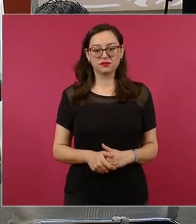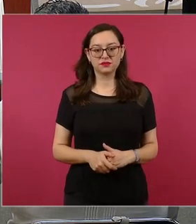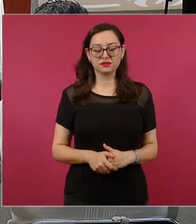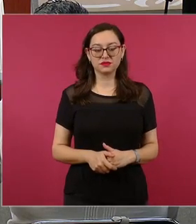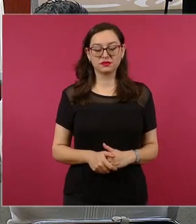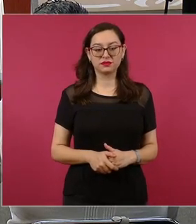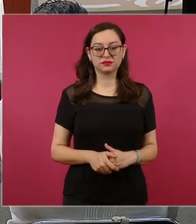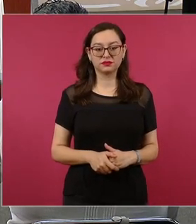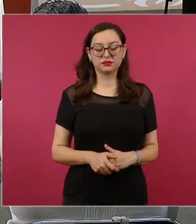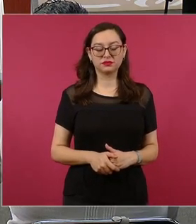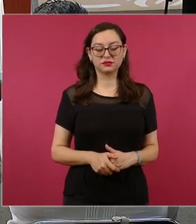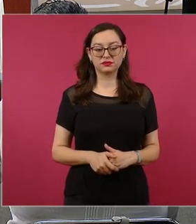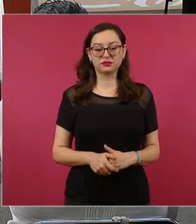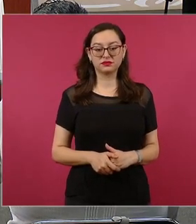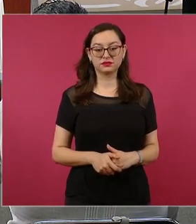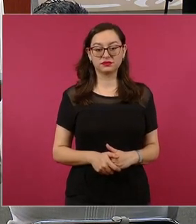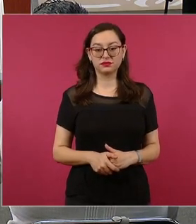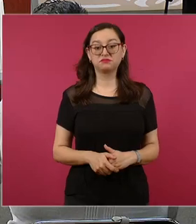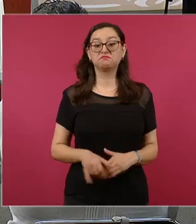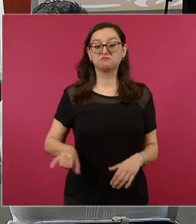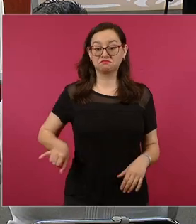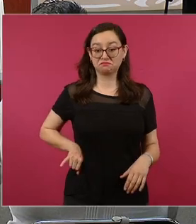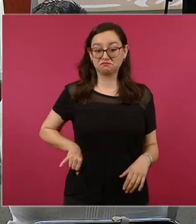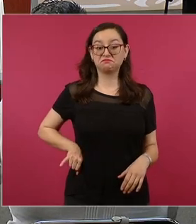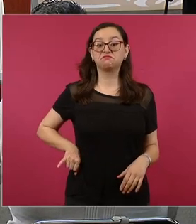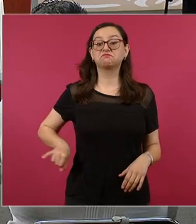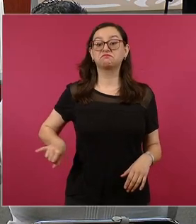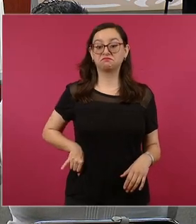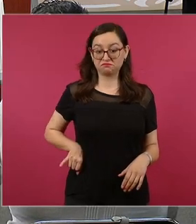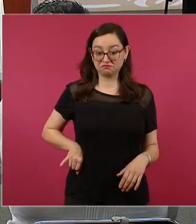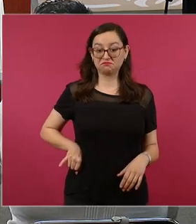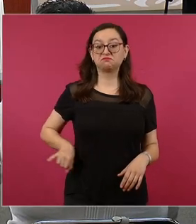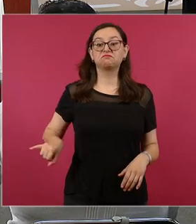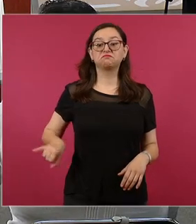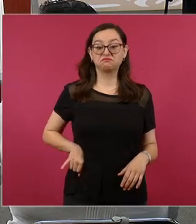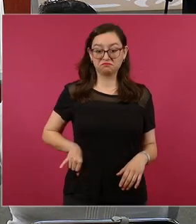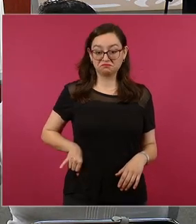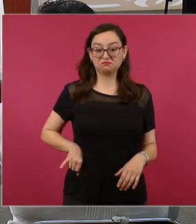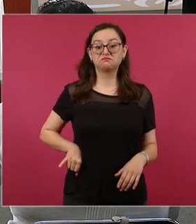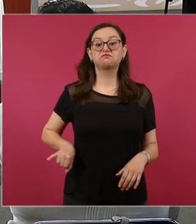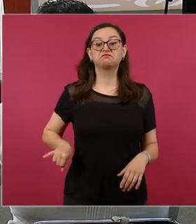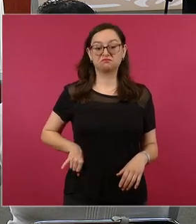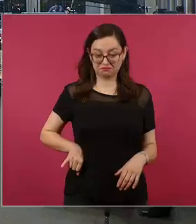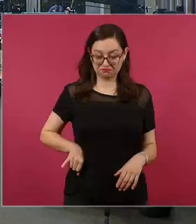Entonces, sí, es interesantísimo lo que está sucediendo.